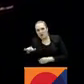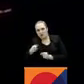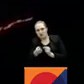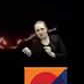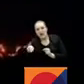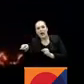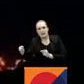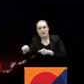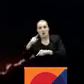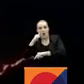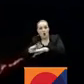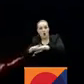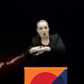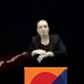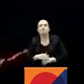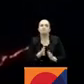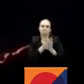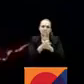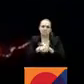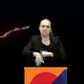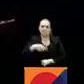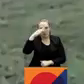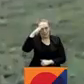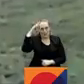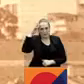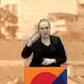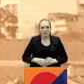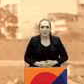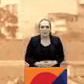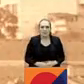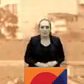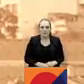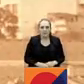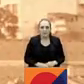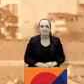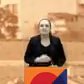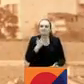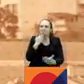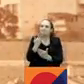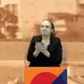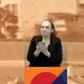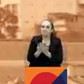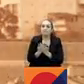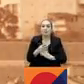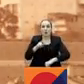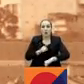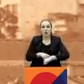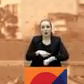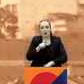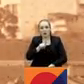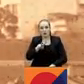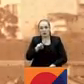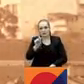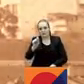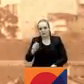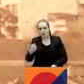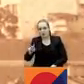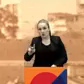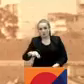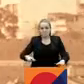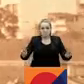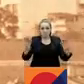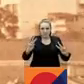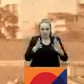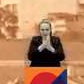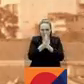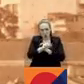Laura Rojas, RTVC Noticias, conectados 24/7. Laura, muchas gracias. Y a las 12:12 del mediodía cambiamos de tema, porque el gobierno